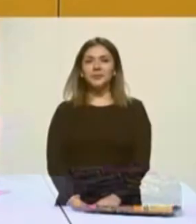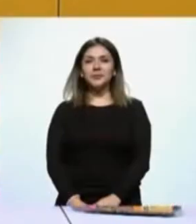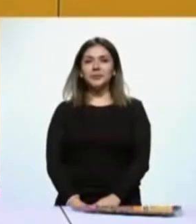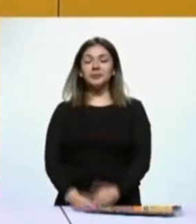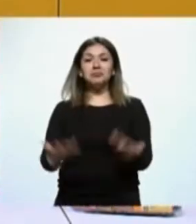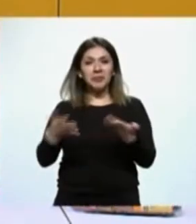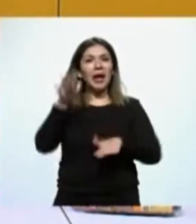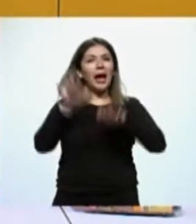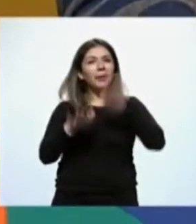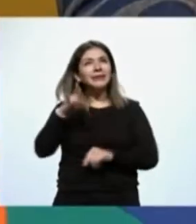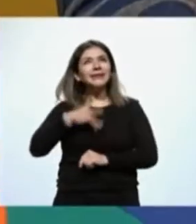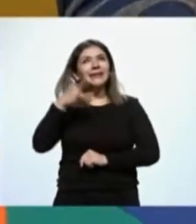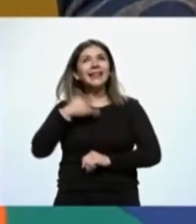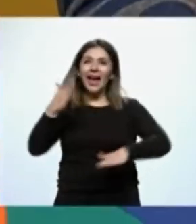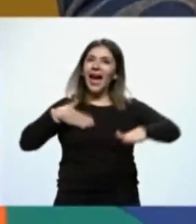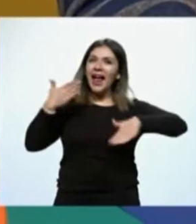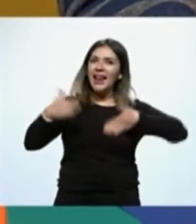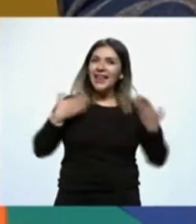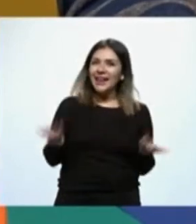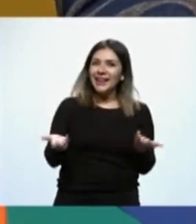A veces nos hacen sentir alegres